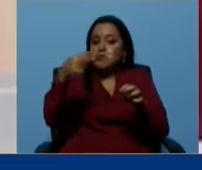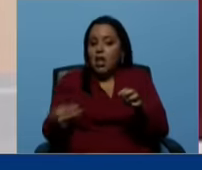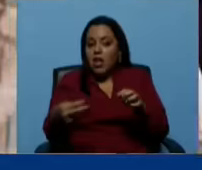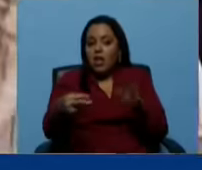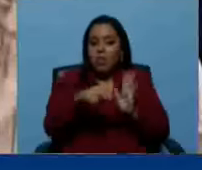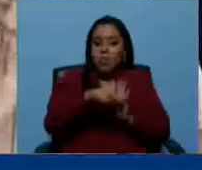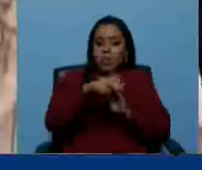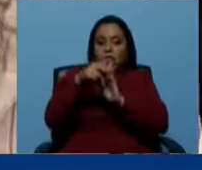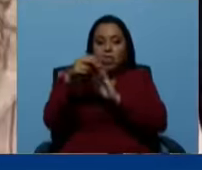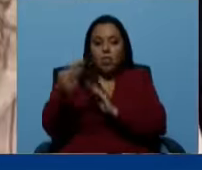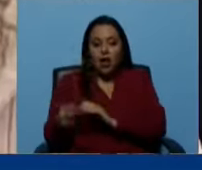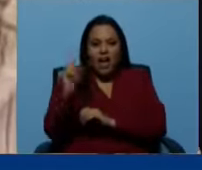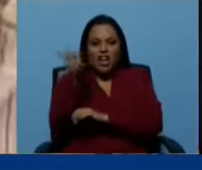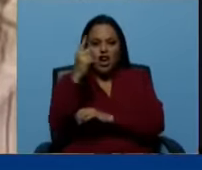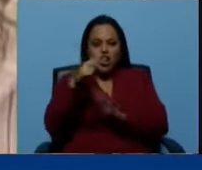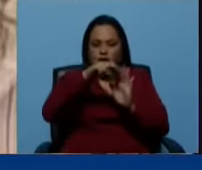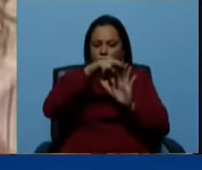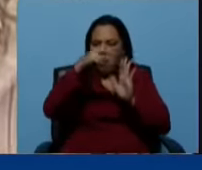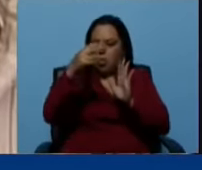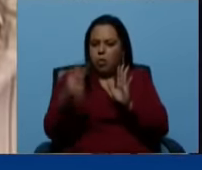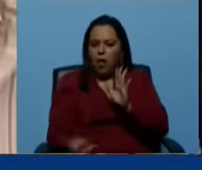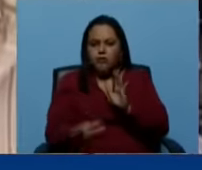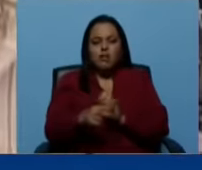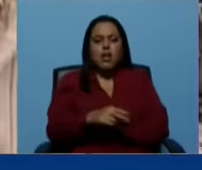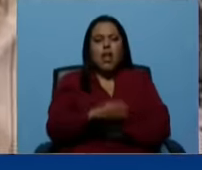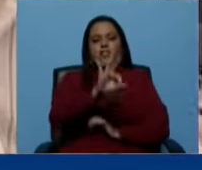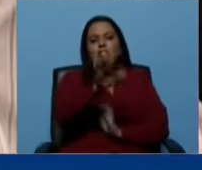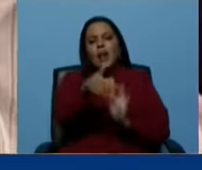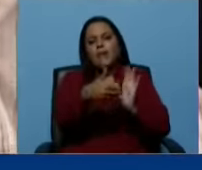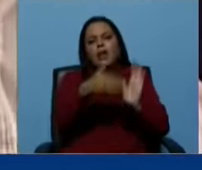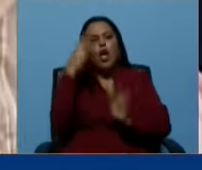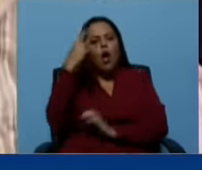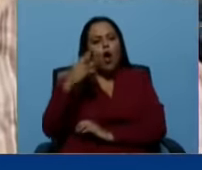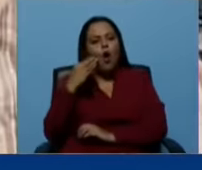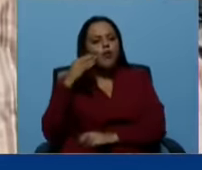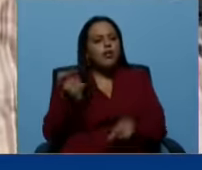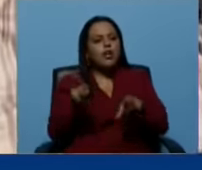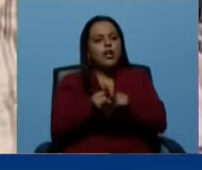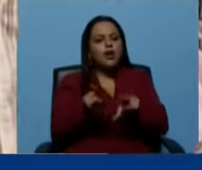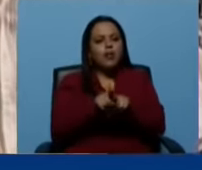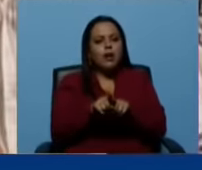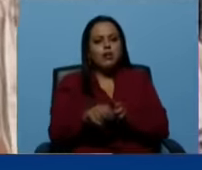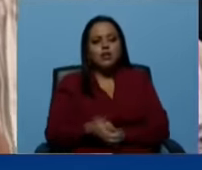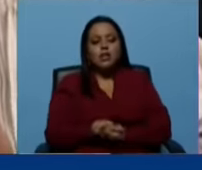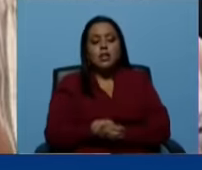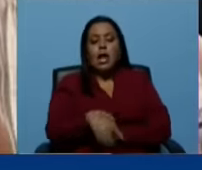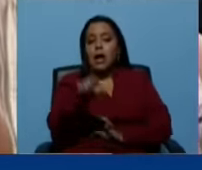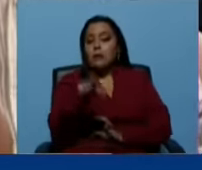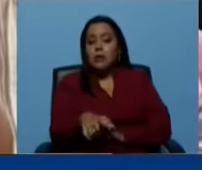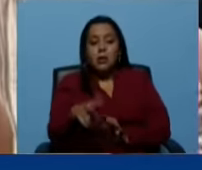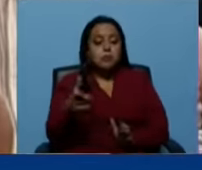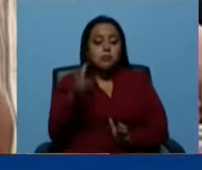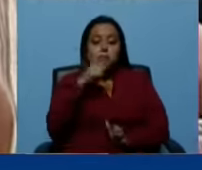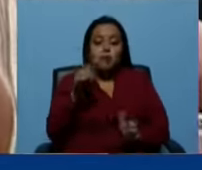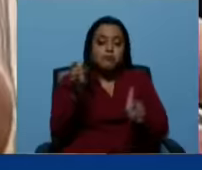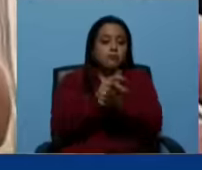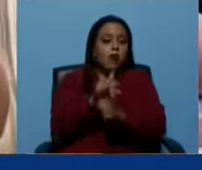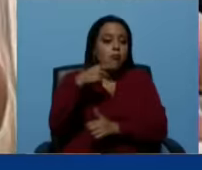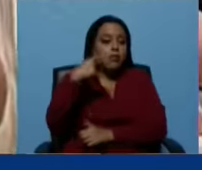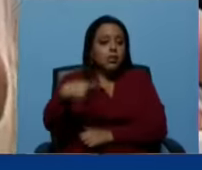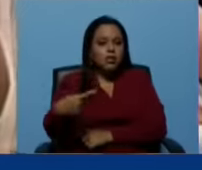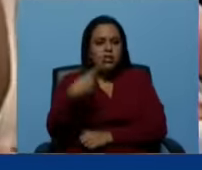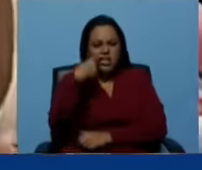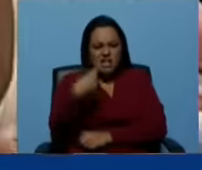en Guatopa desde un helicóptero y así 3.000 jóvenes. La figura del desaparecido político, decía